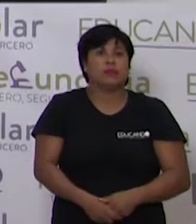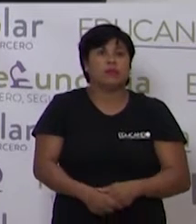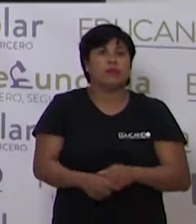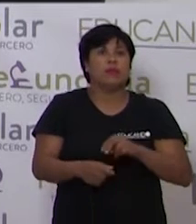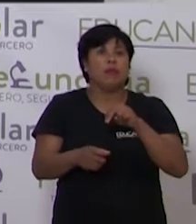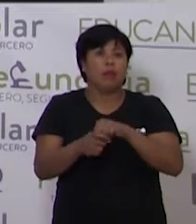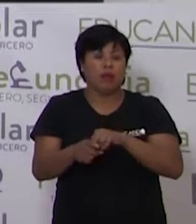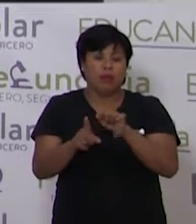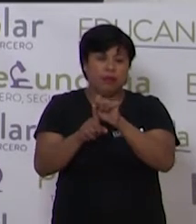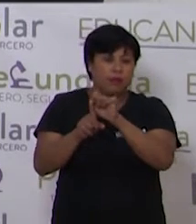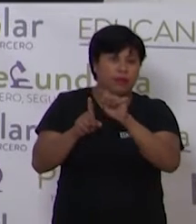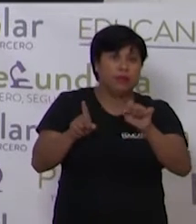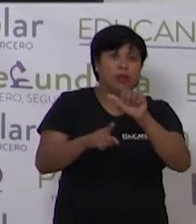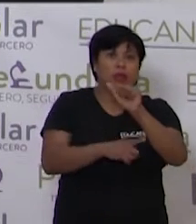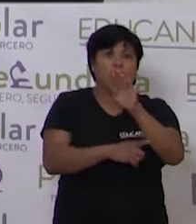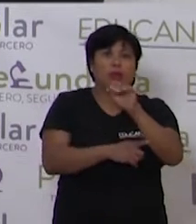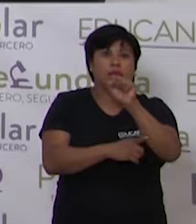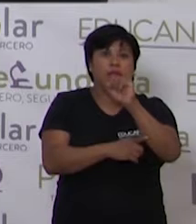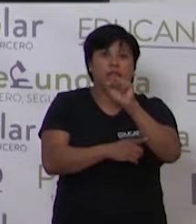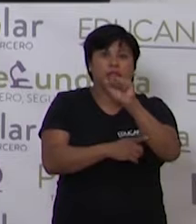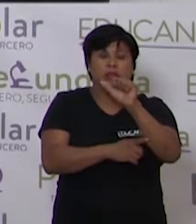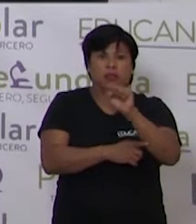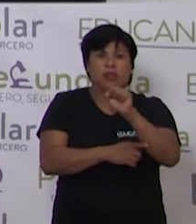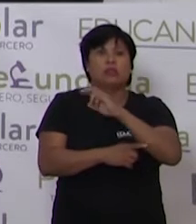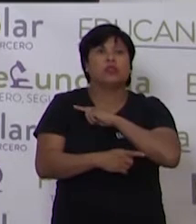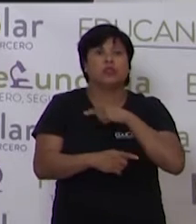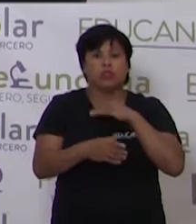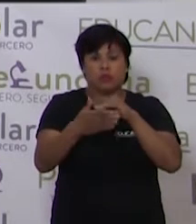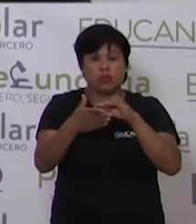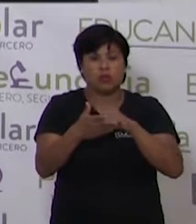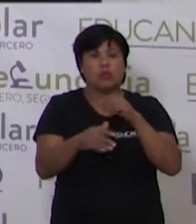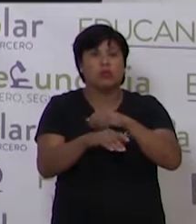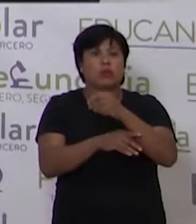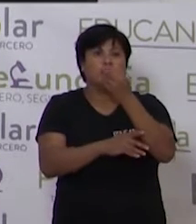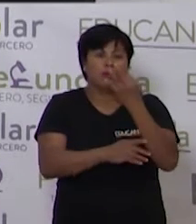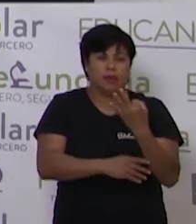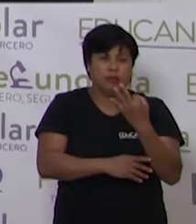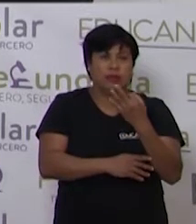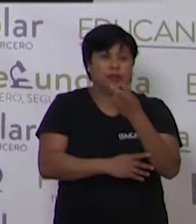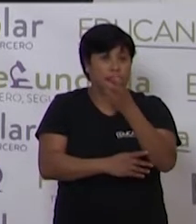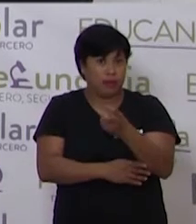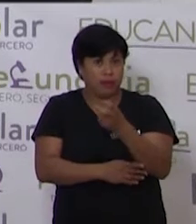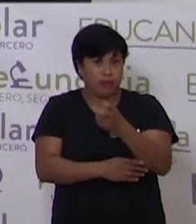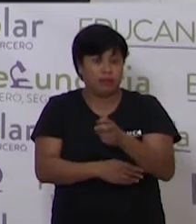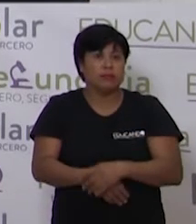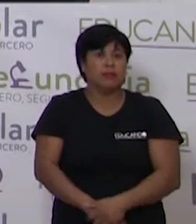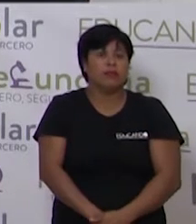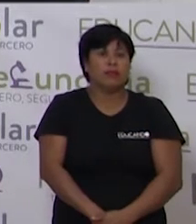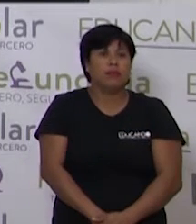en la línea de las abscisas, identificamos el número 3 y